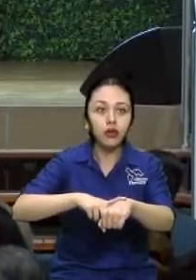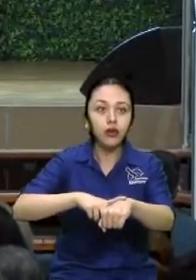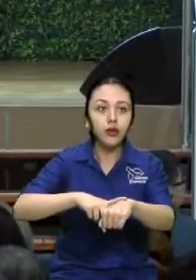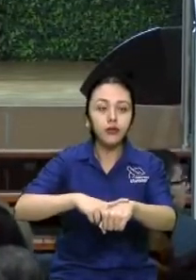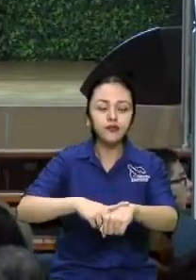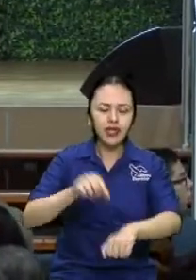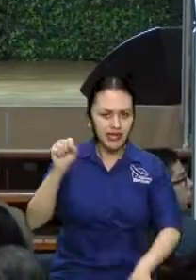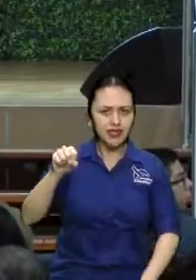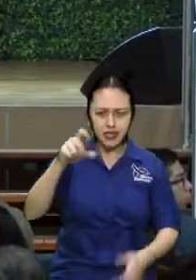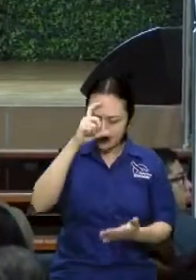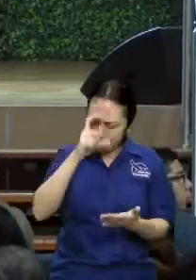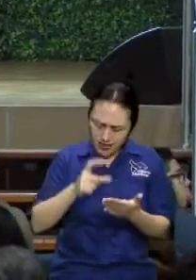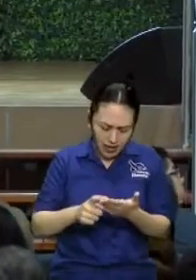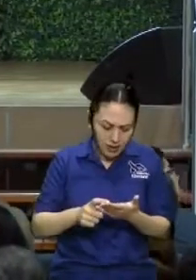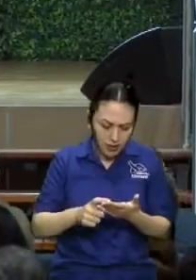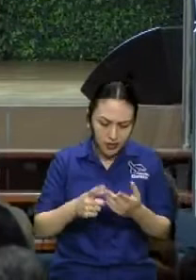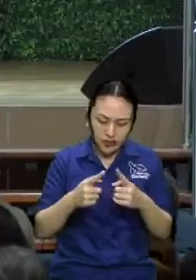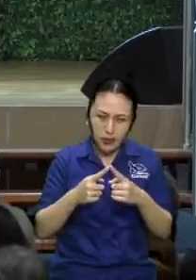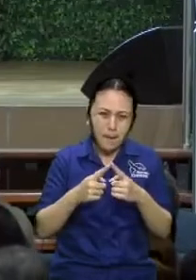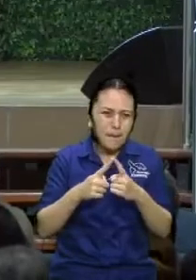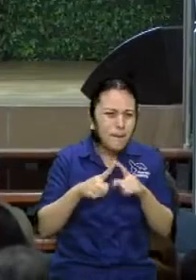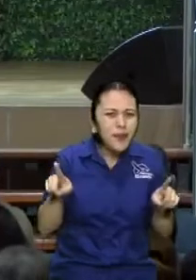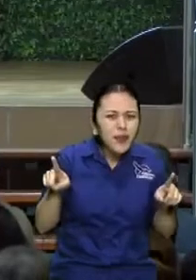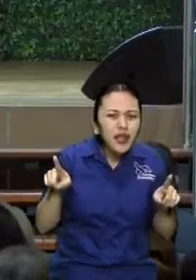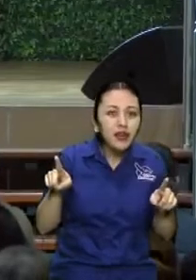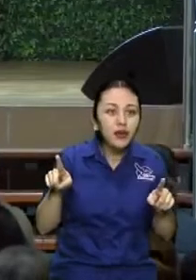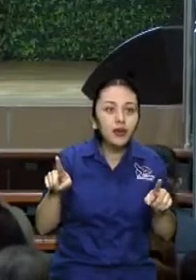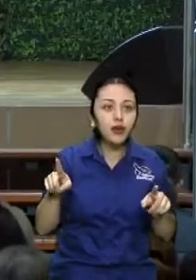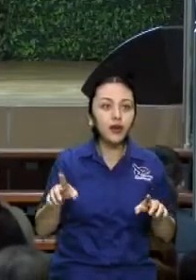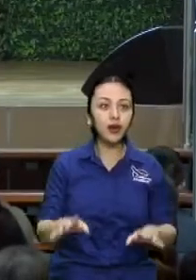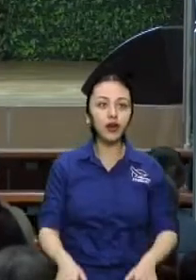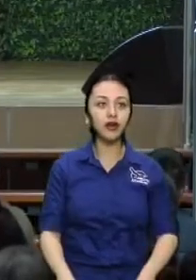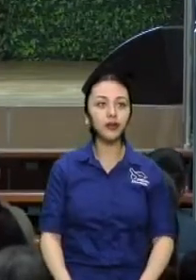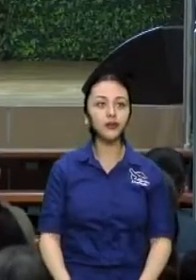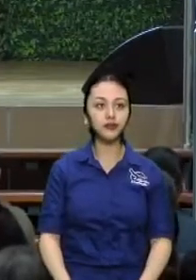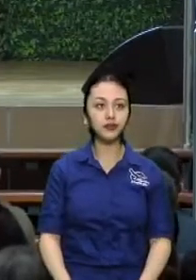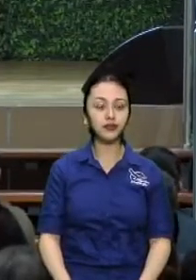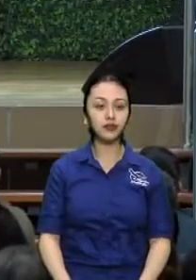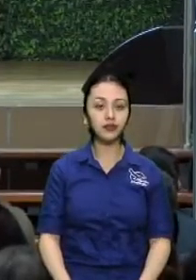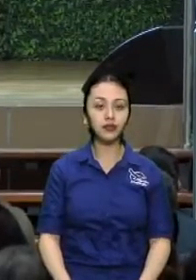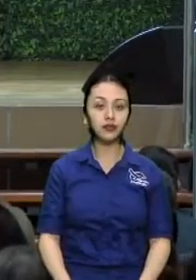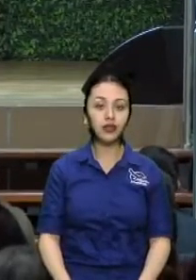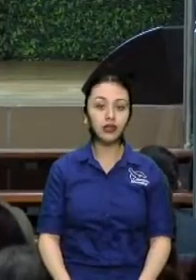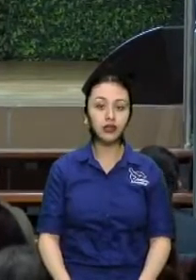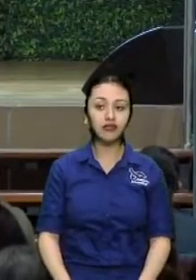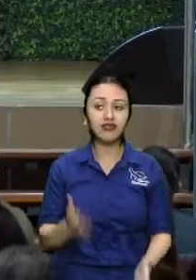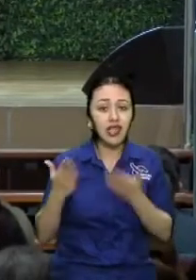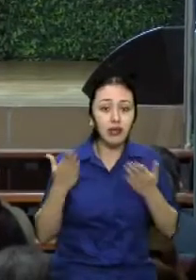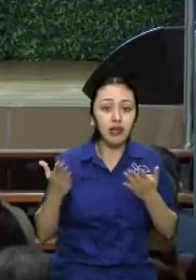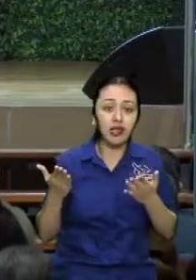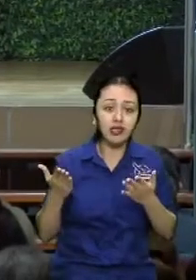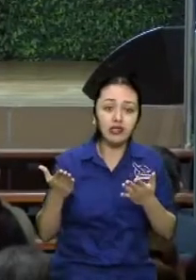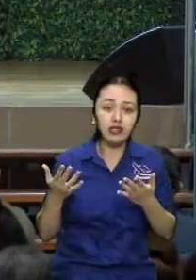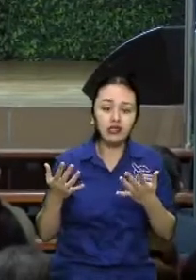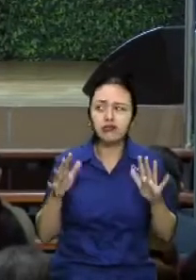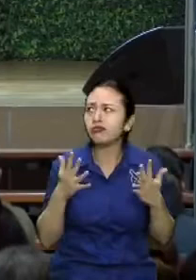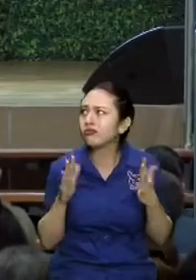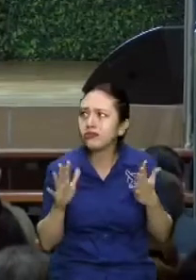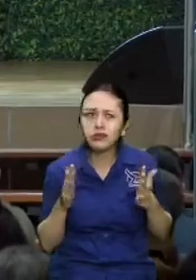una... en una certeza, porque a mí me ha pasado.